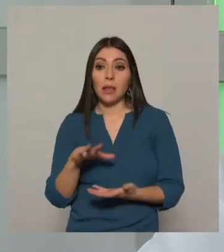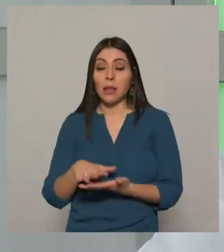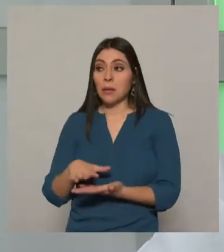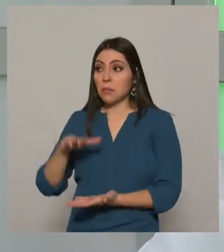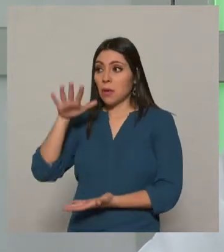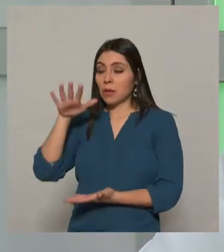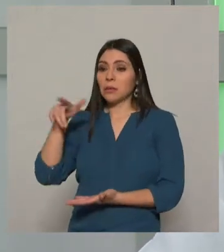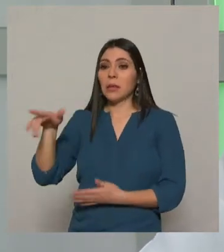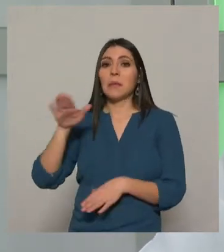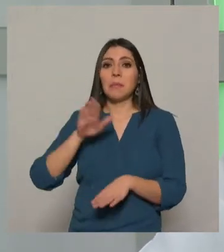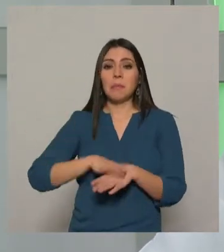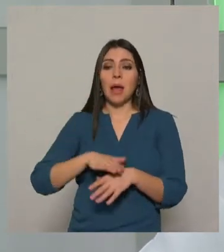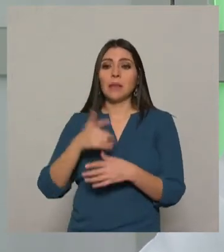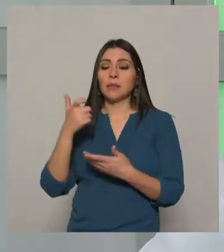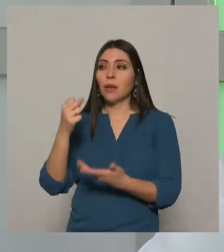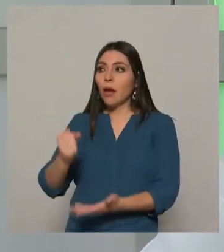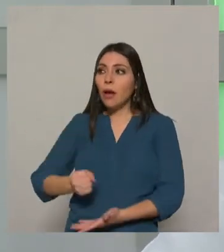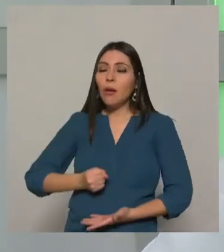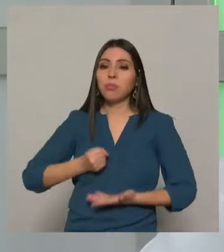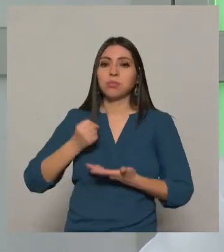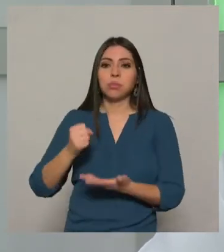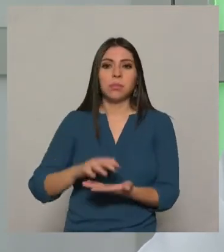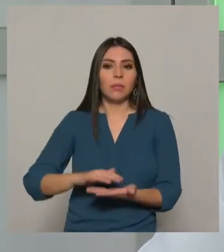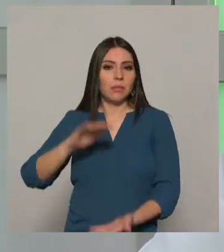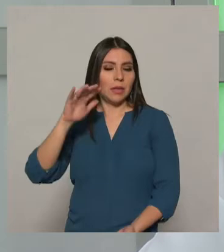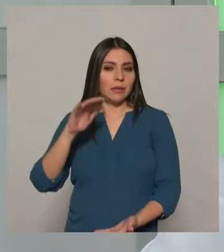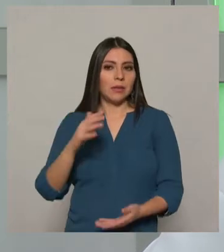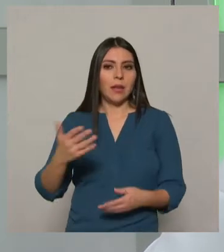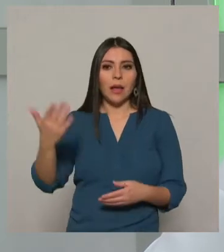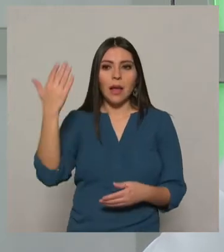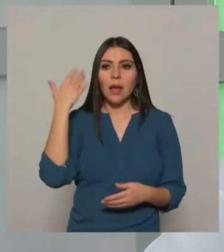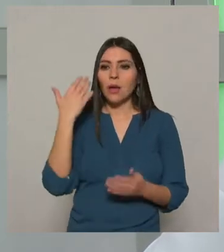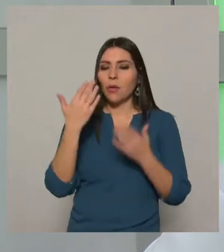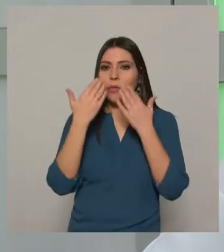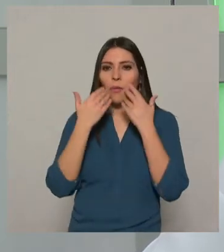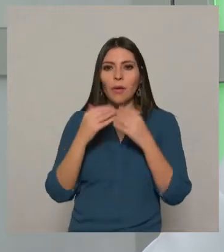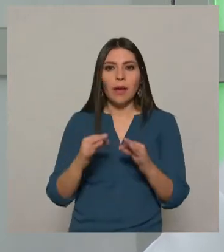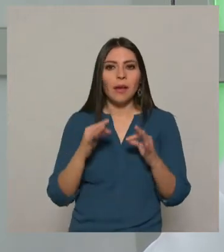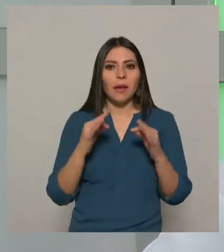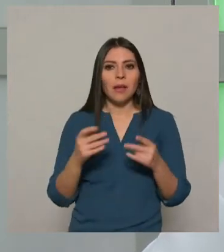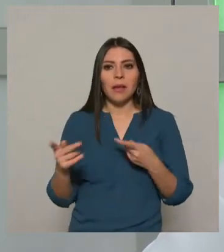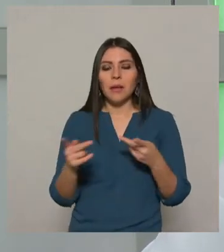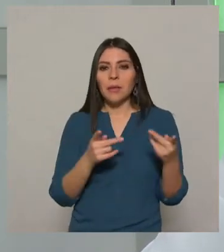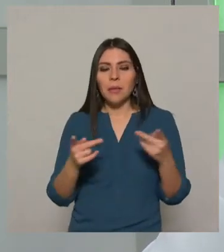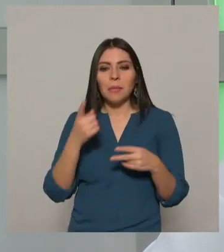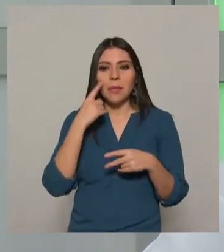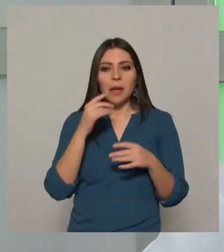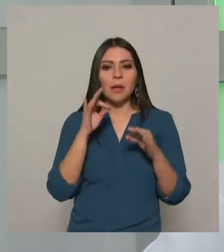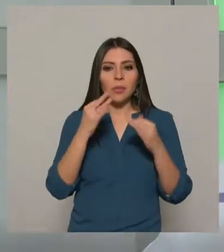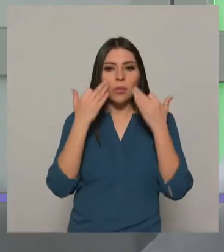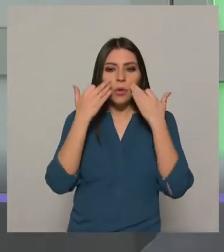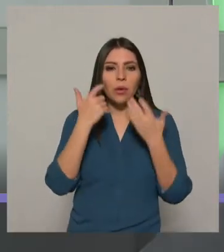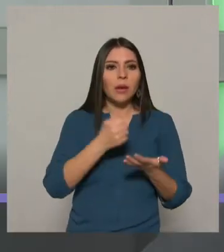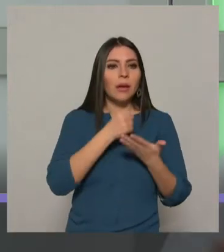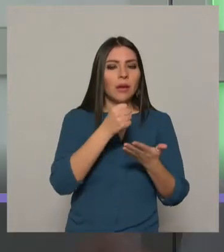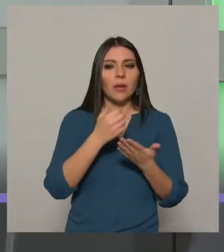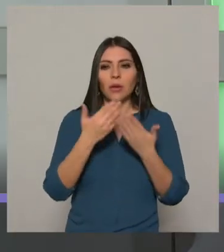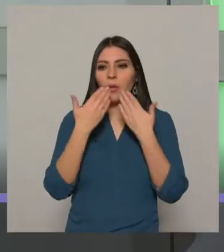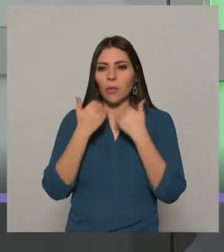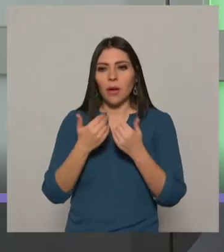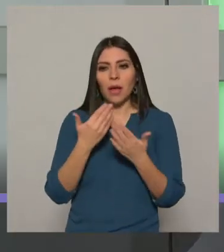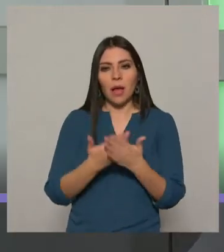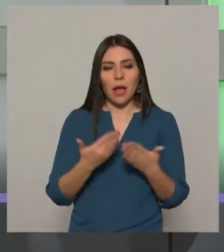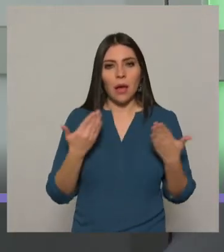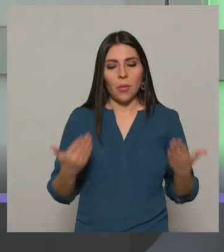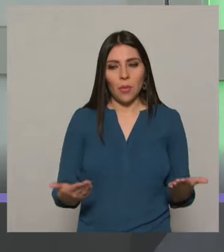posibilidad de tener una asignación presupuestal mayor. No había elementos de carácter técnico que sustentaran la asignación presupuestal. Hoy en día